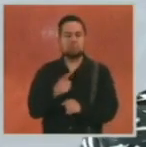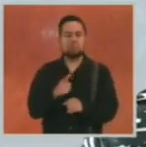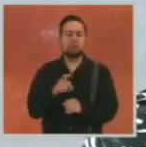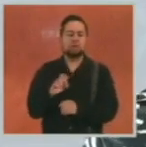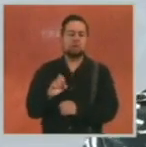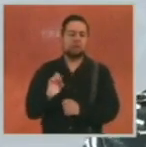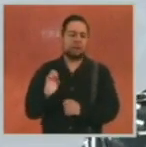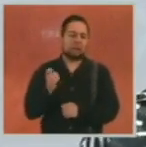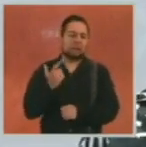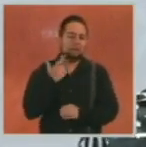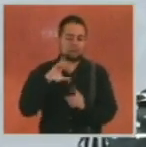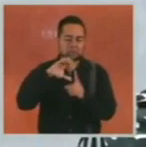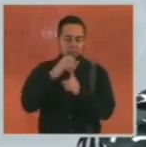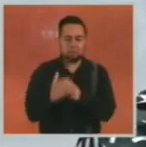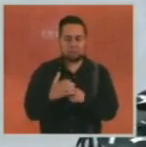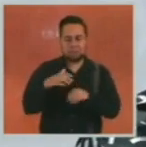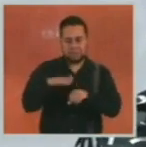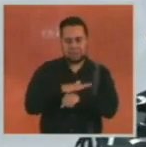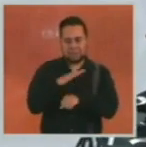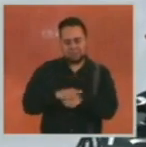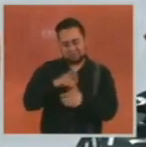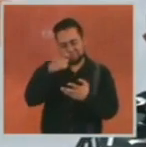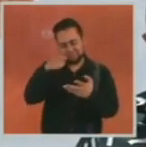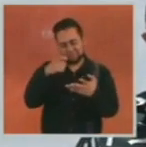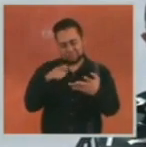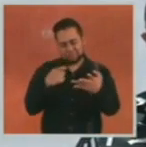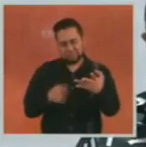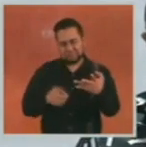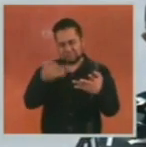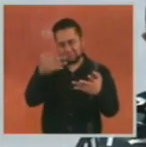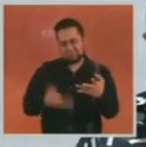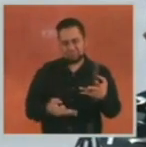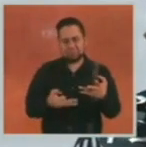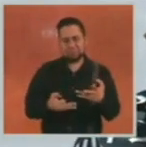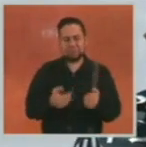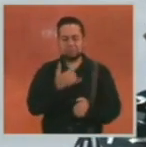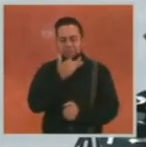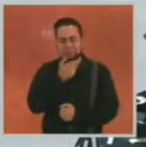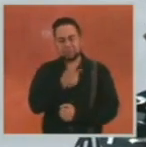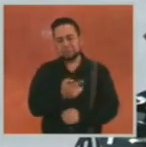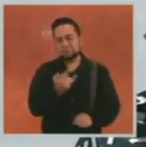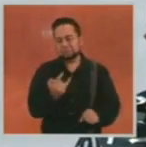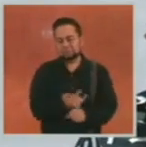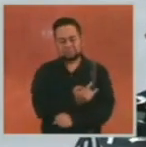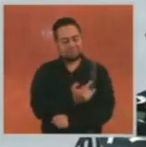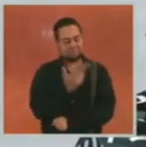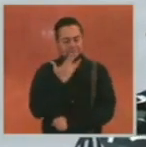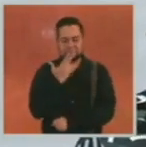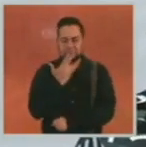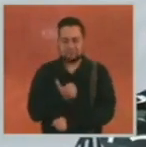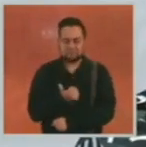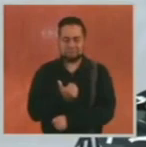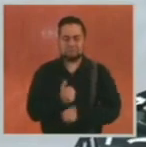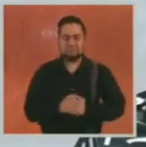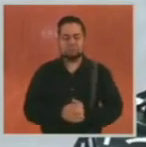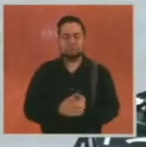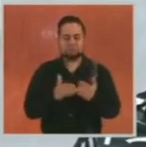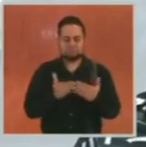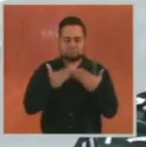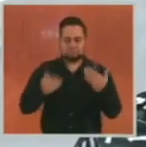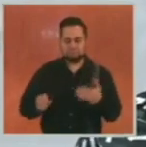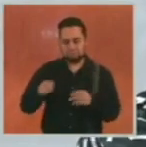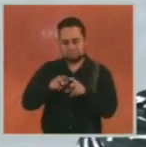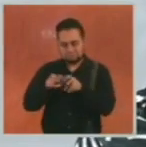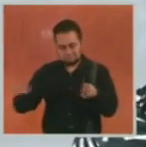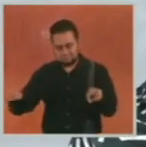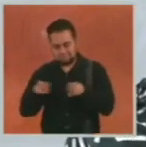el comité de autenticidad que como lo digo de autenticidad no tenía nada hoy los